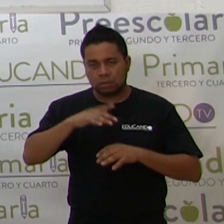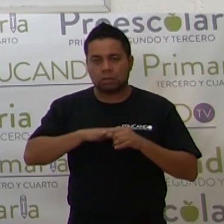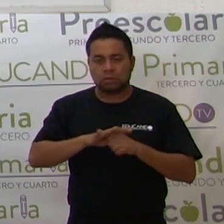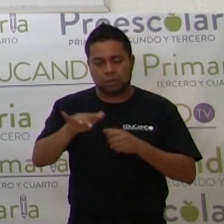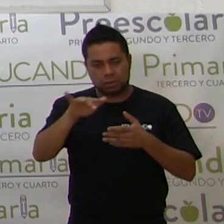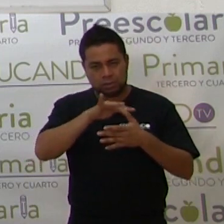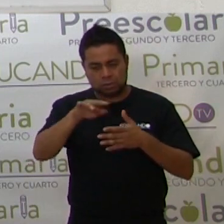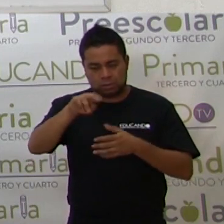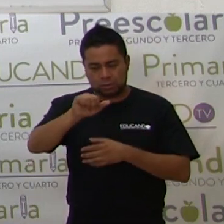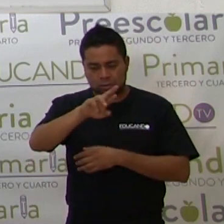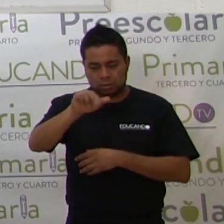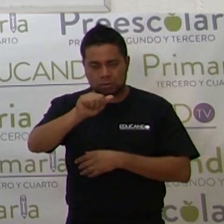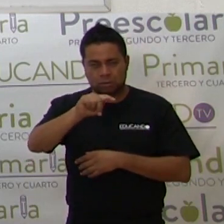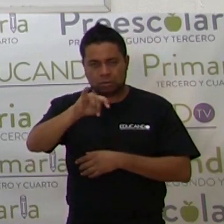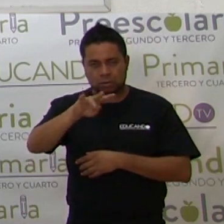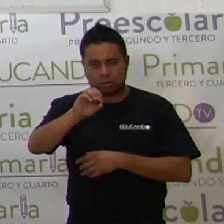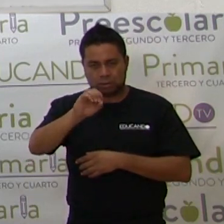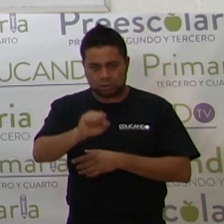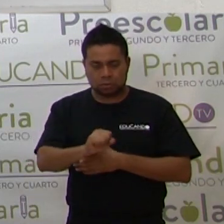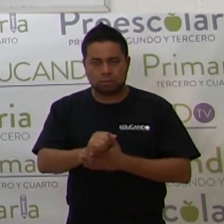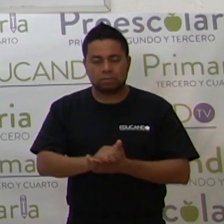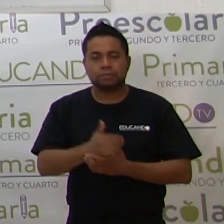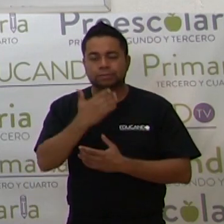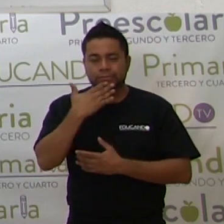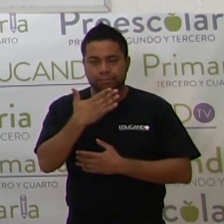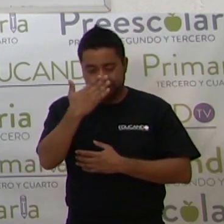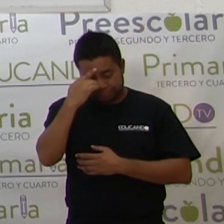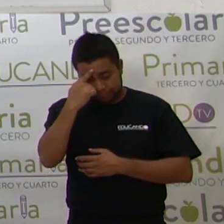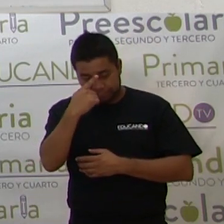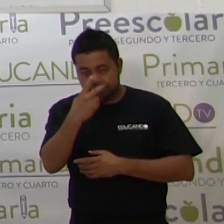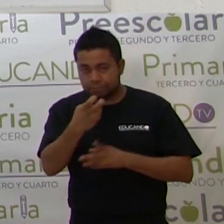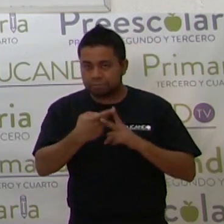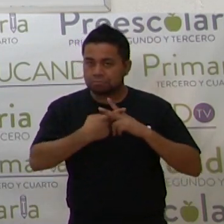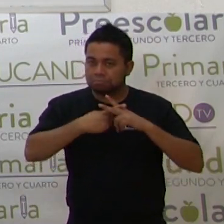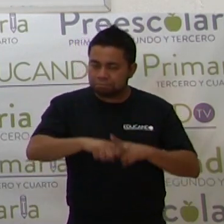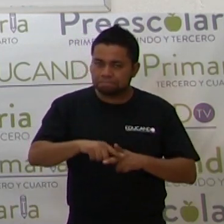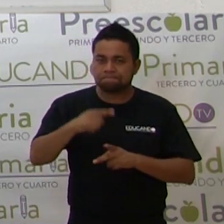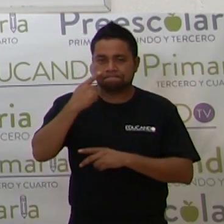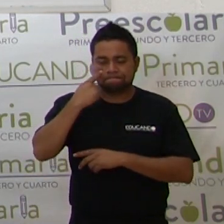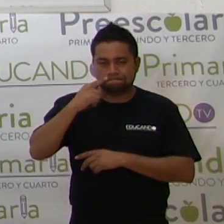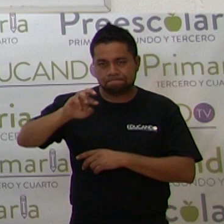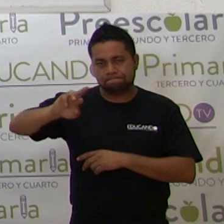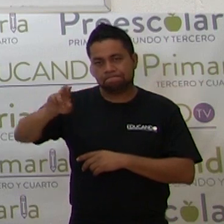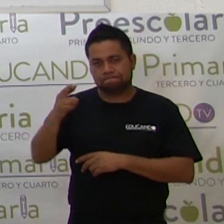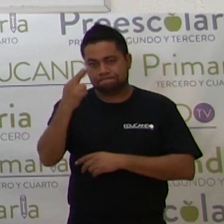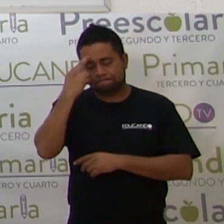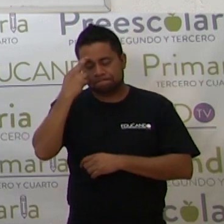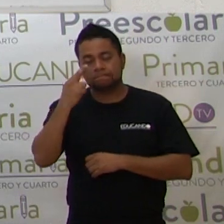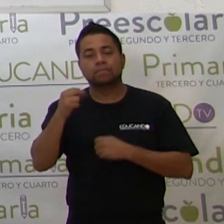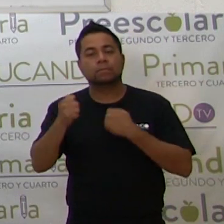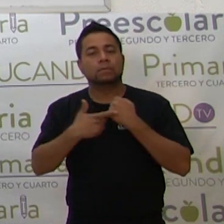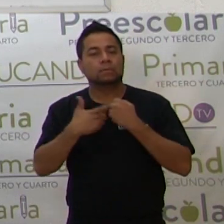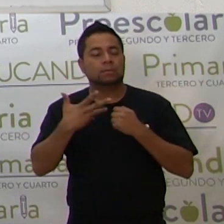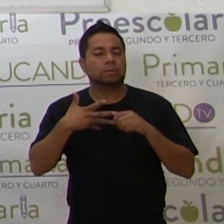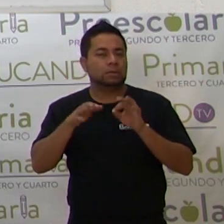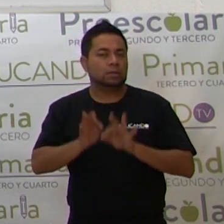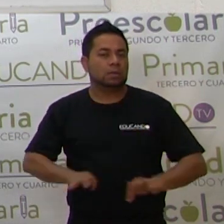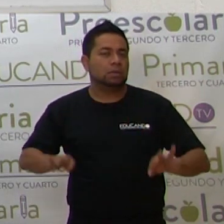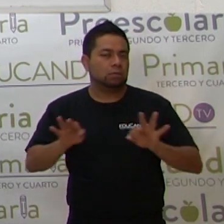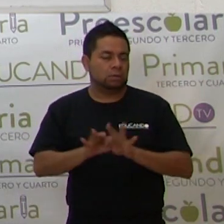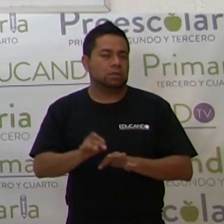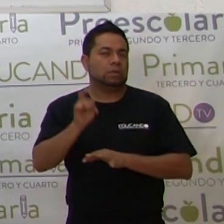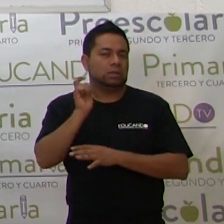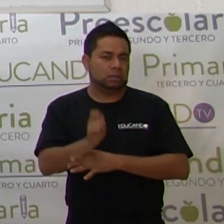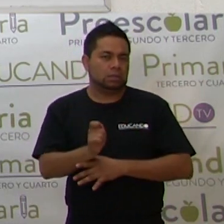textos narrativos. Bien, para ello vamos a iniciar recordando algo muy importante. Y me